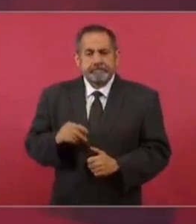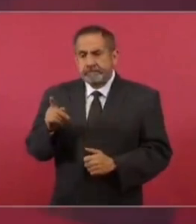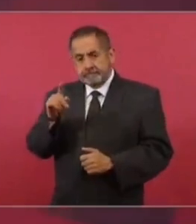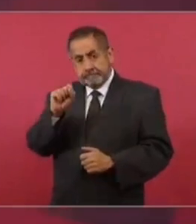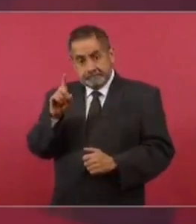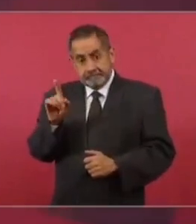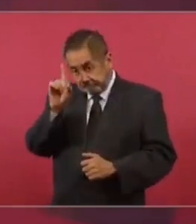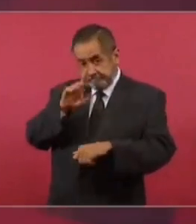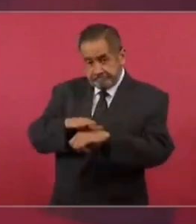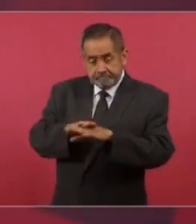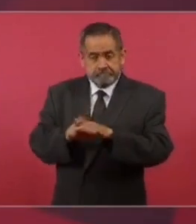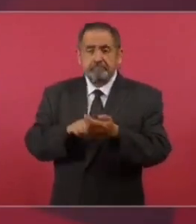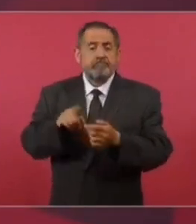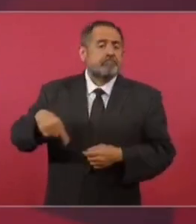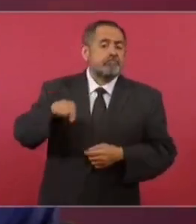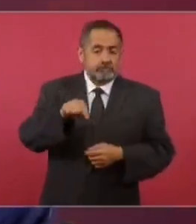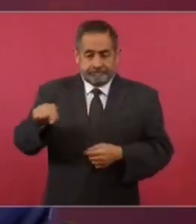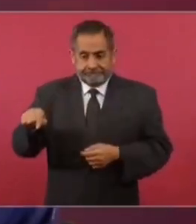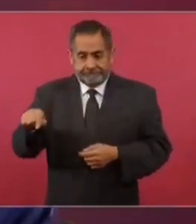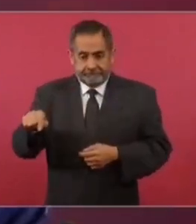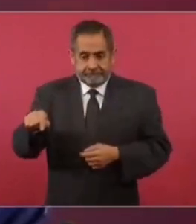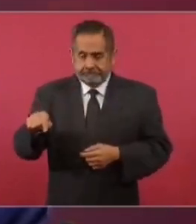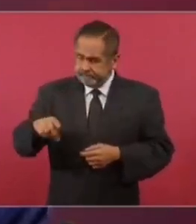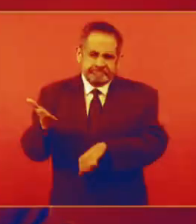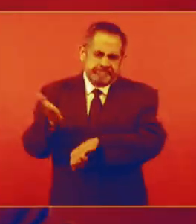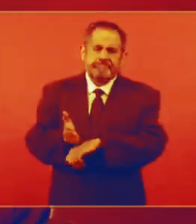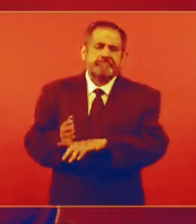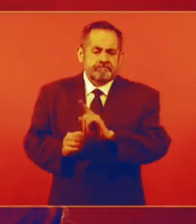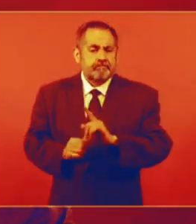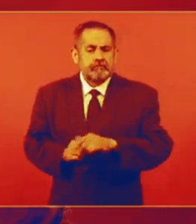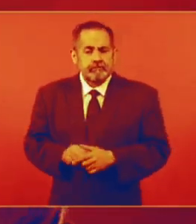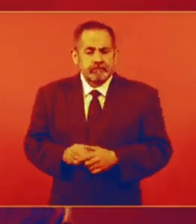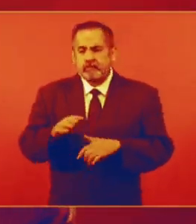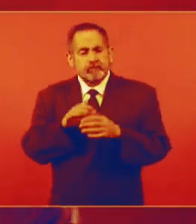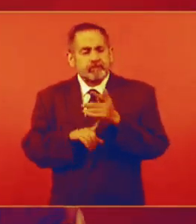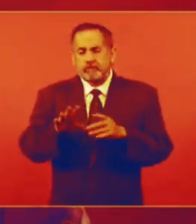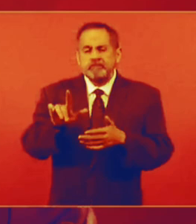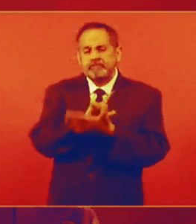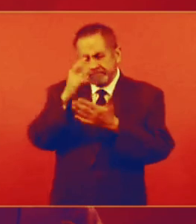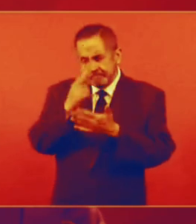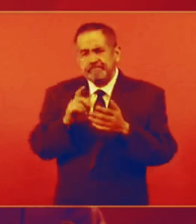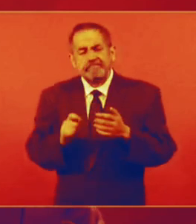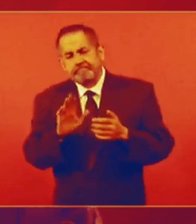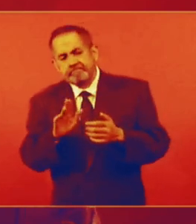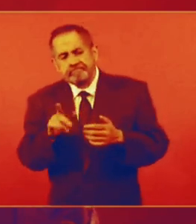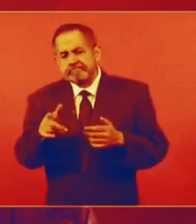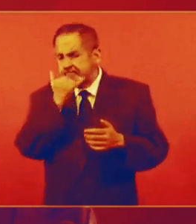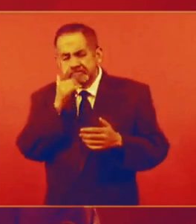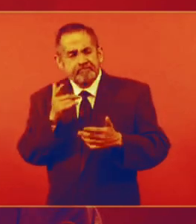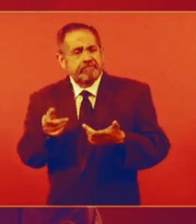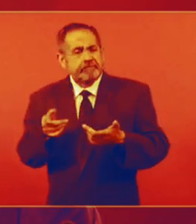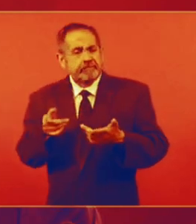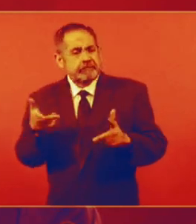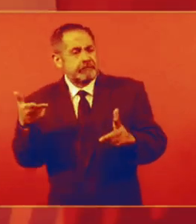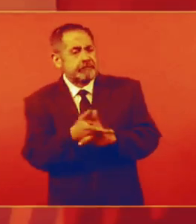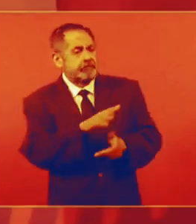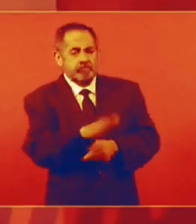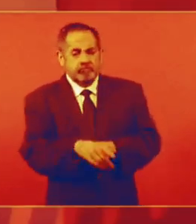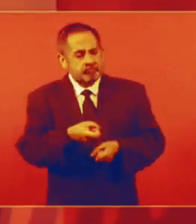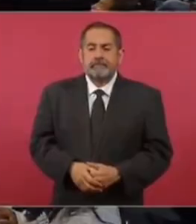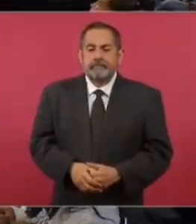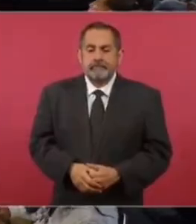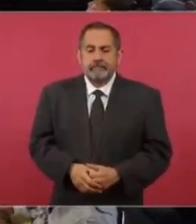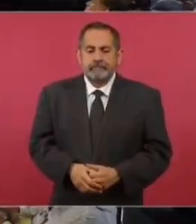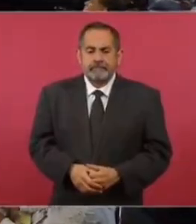recomendando que se actúe por el presunto delito de ejecución